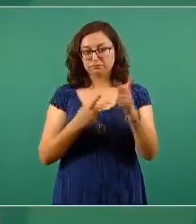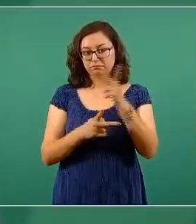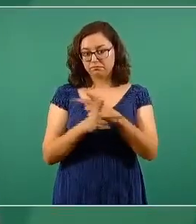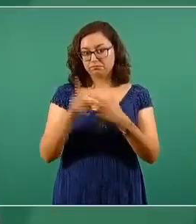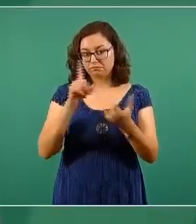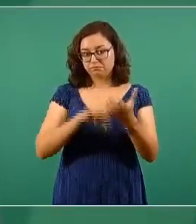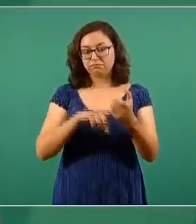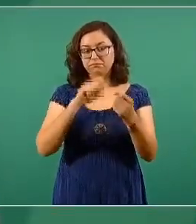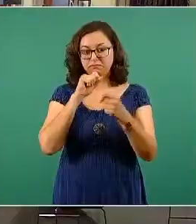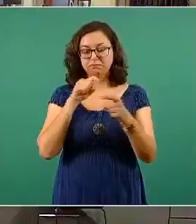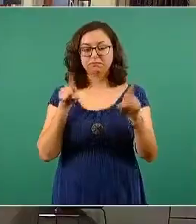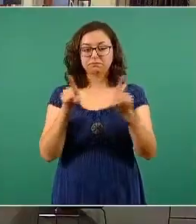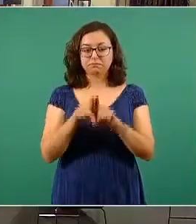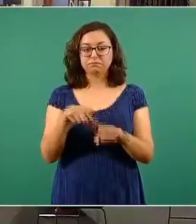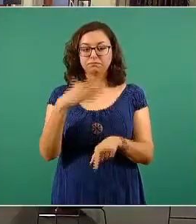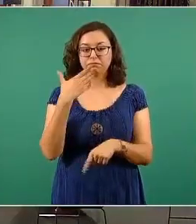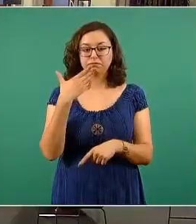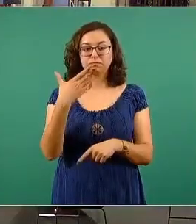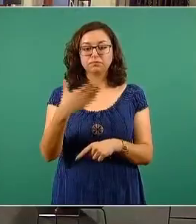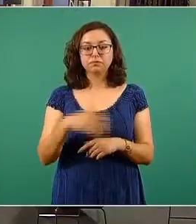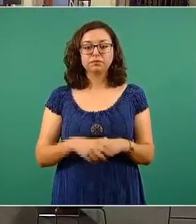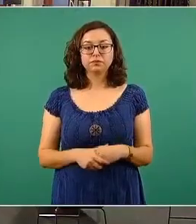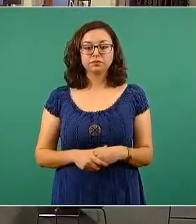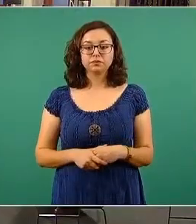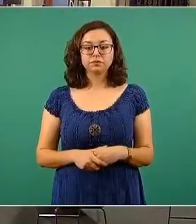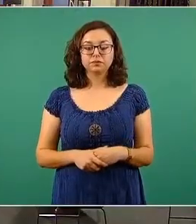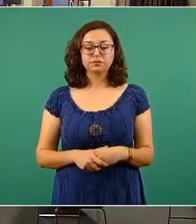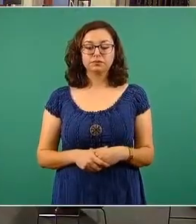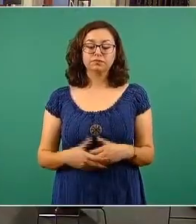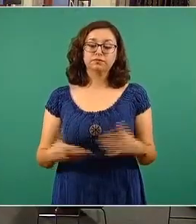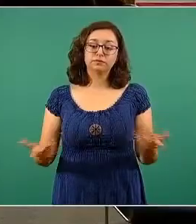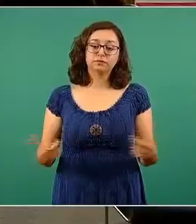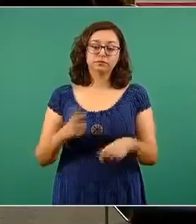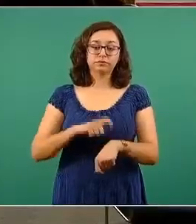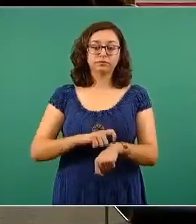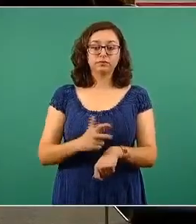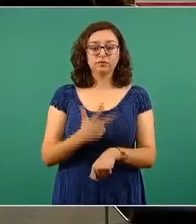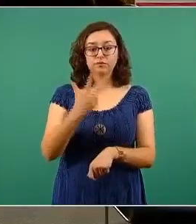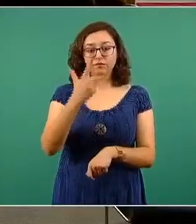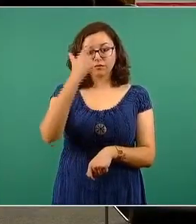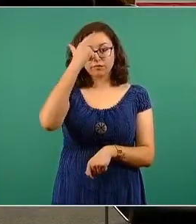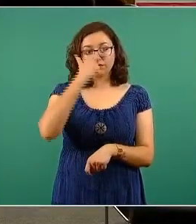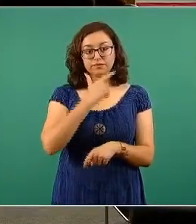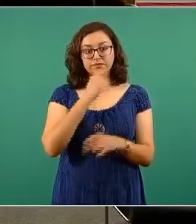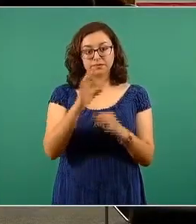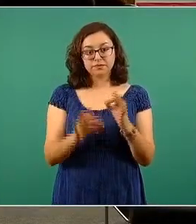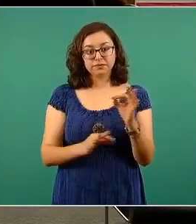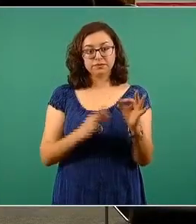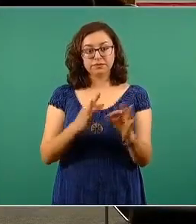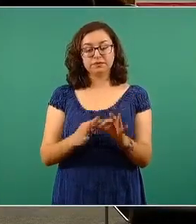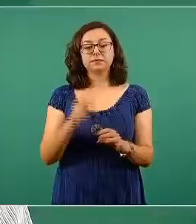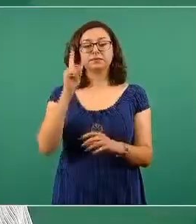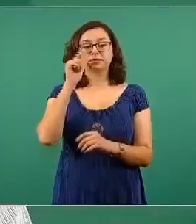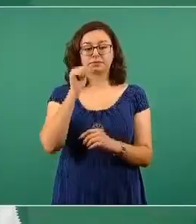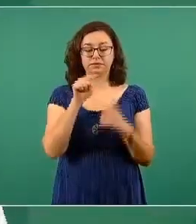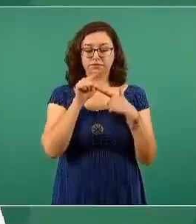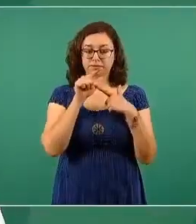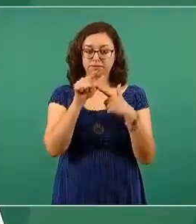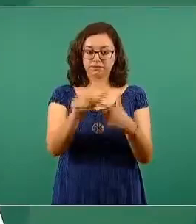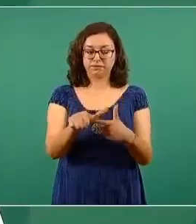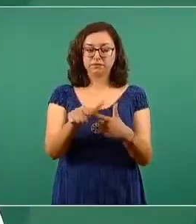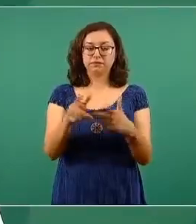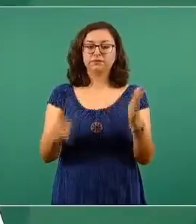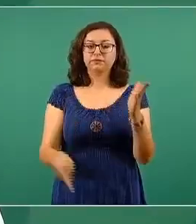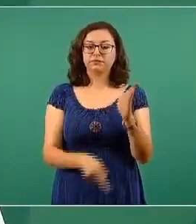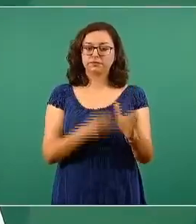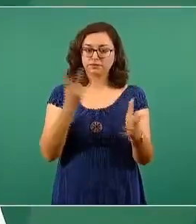operación. ¿Sí? Muy bien. Pues bueno, nos han dado las 8 de la noche, esperamos el día de mañana poder estar